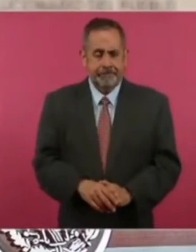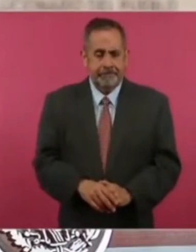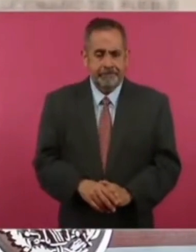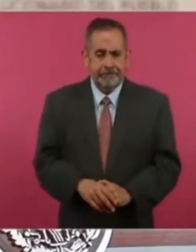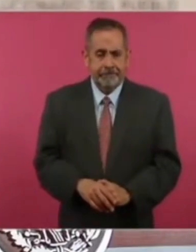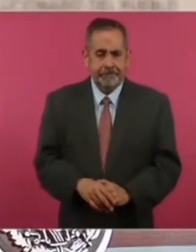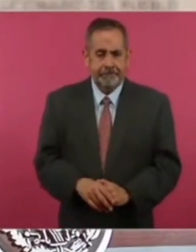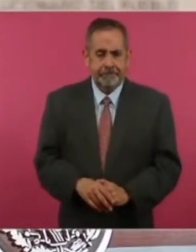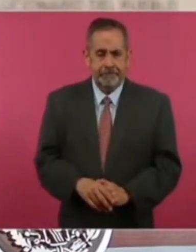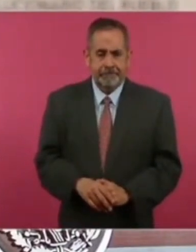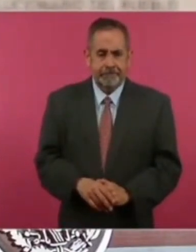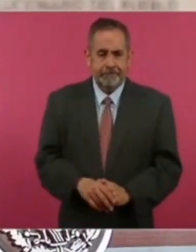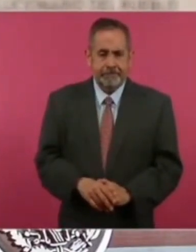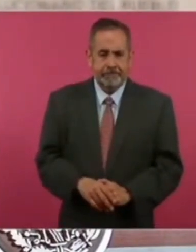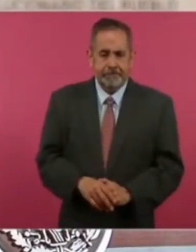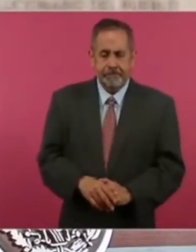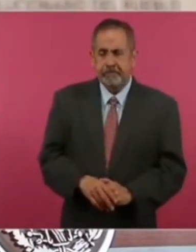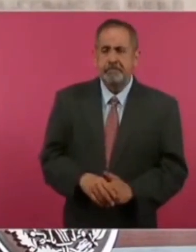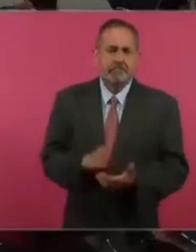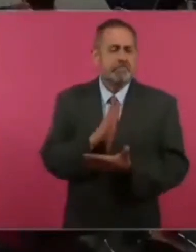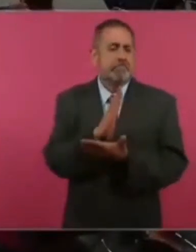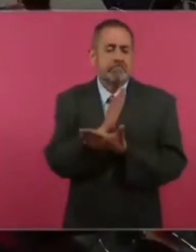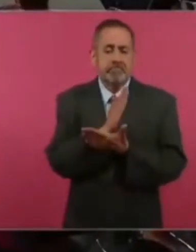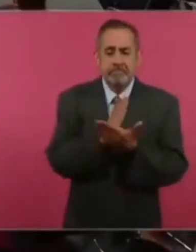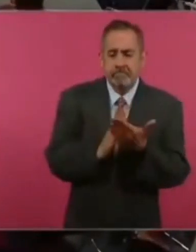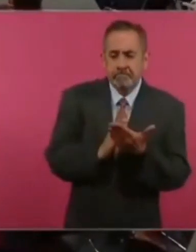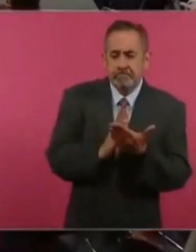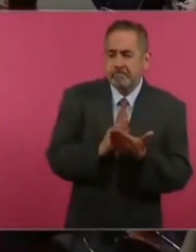No hay justo medio entre